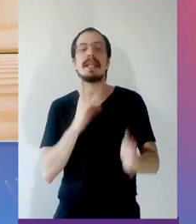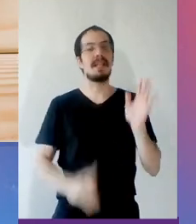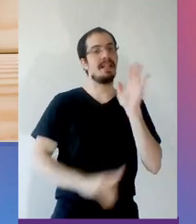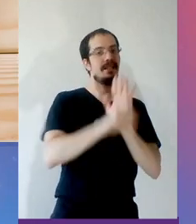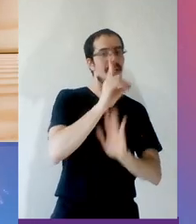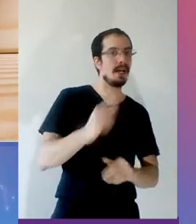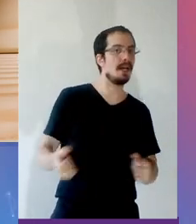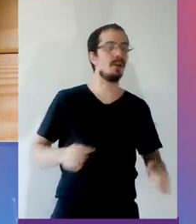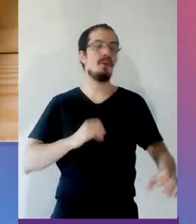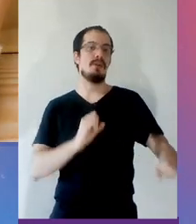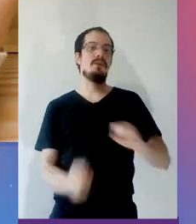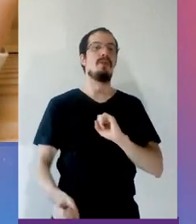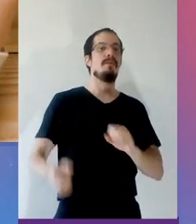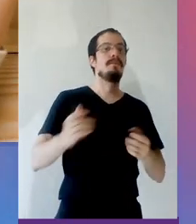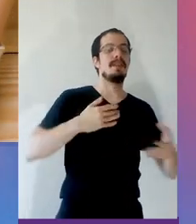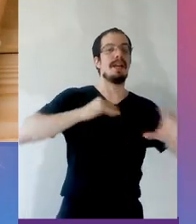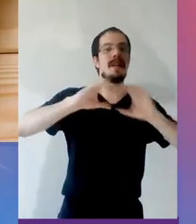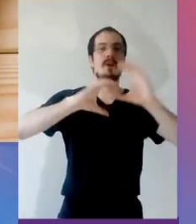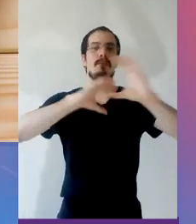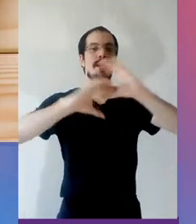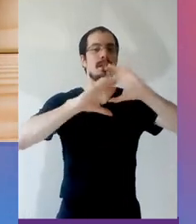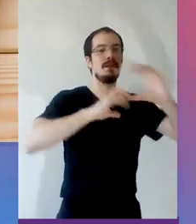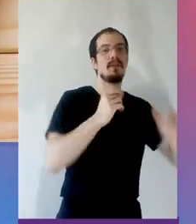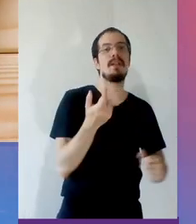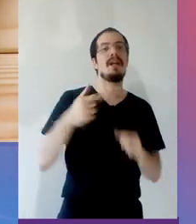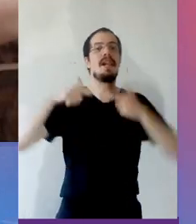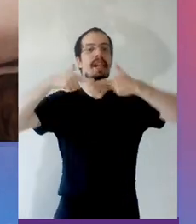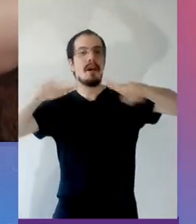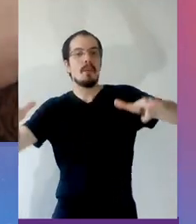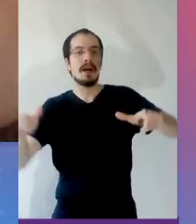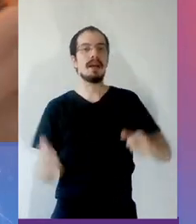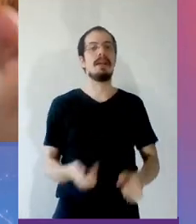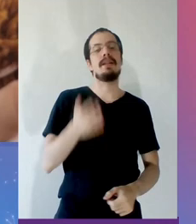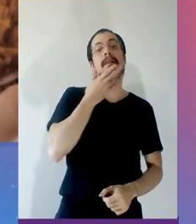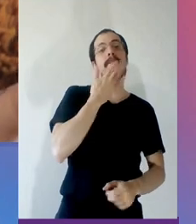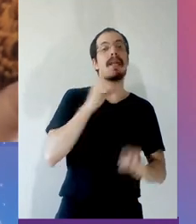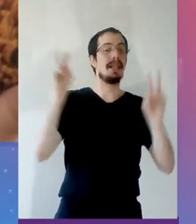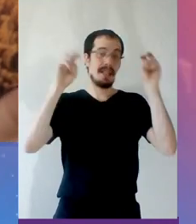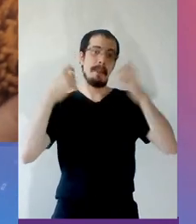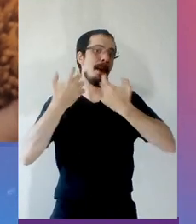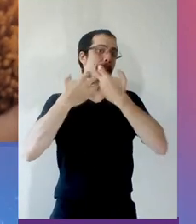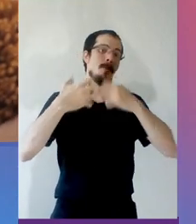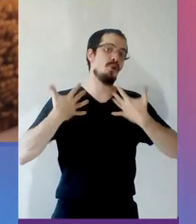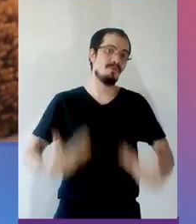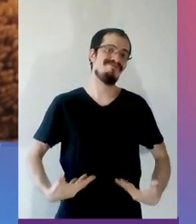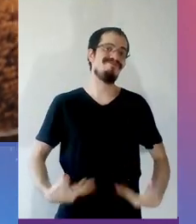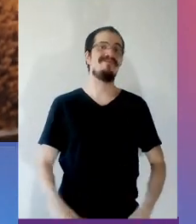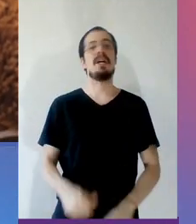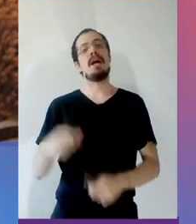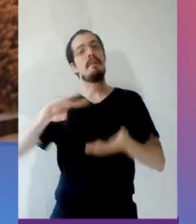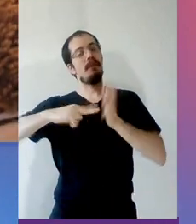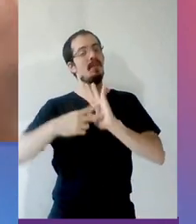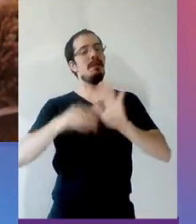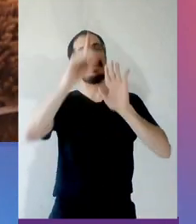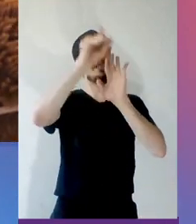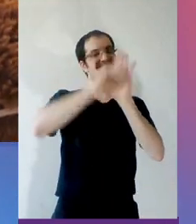del lenguaje, sino que también en el ámbito motor. Y por otro